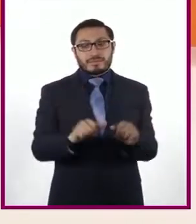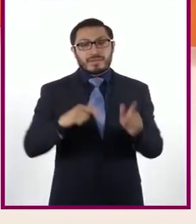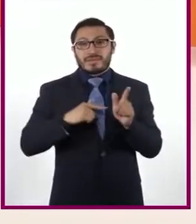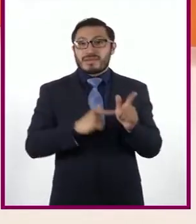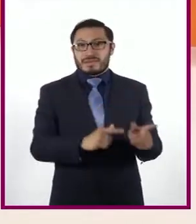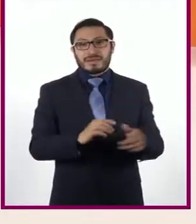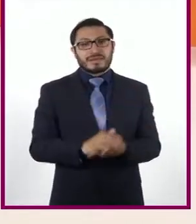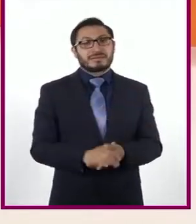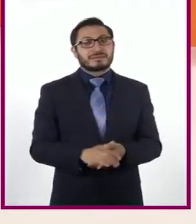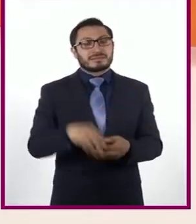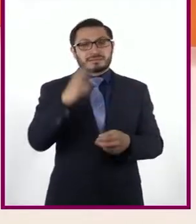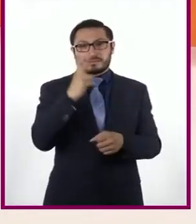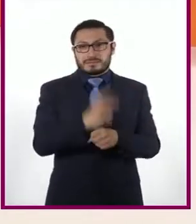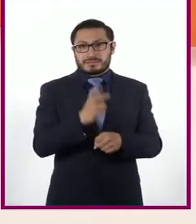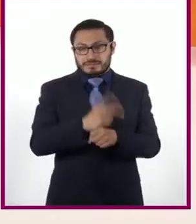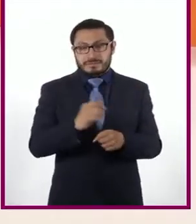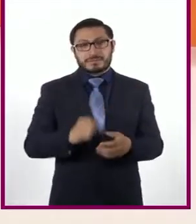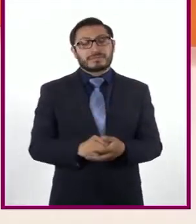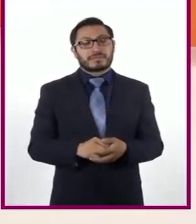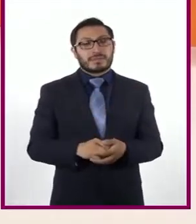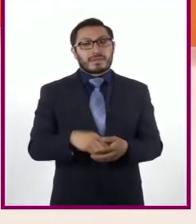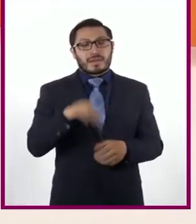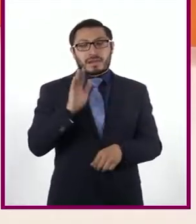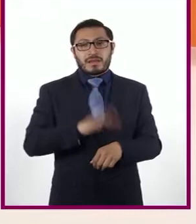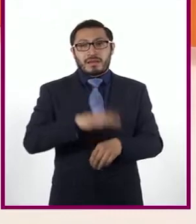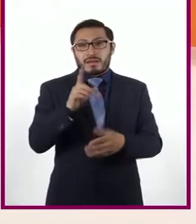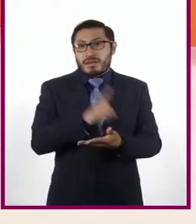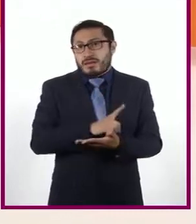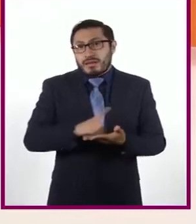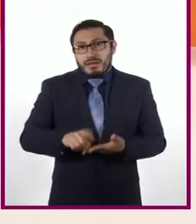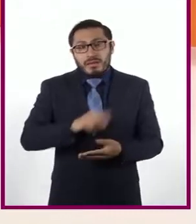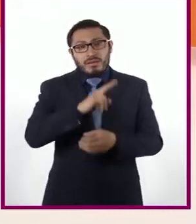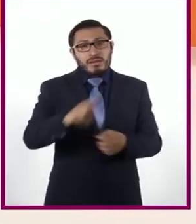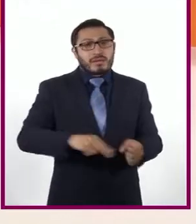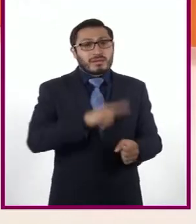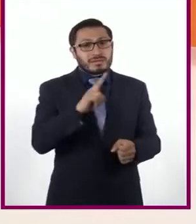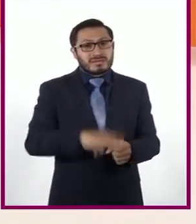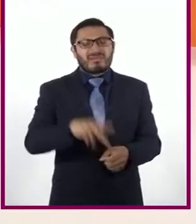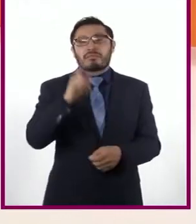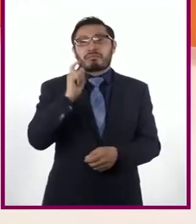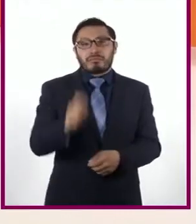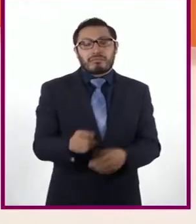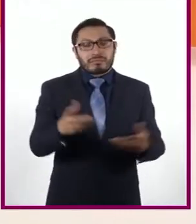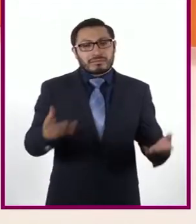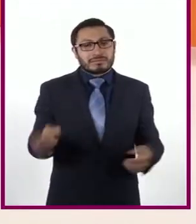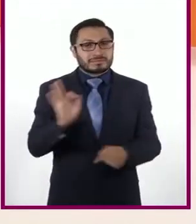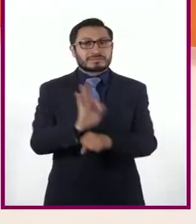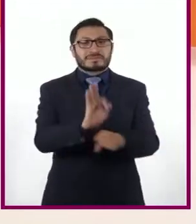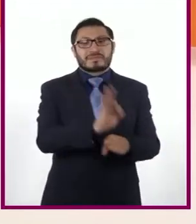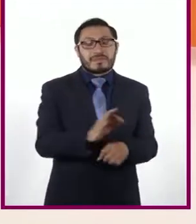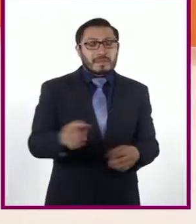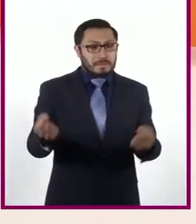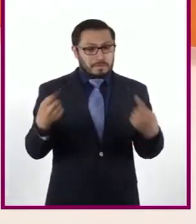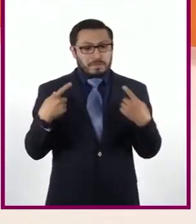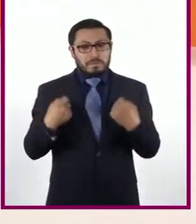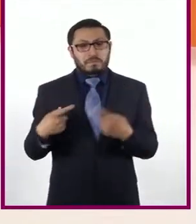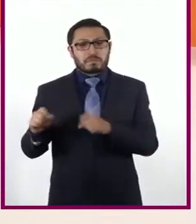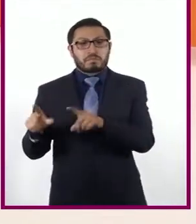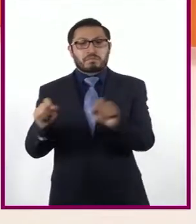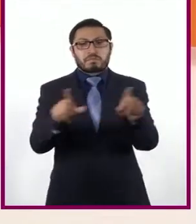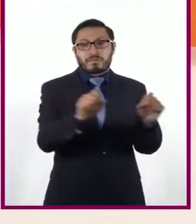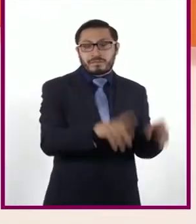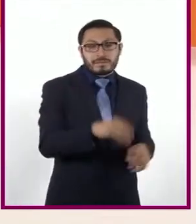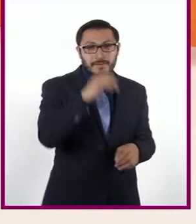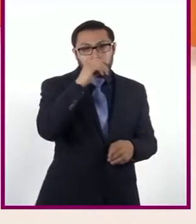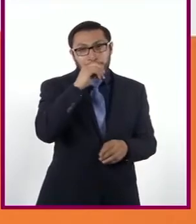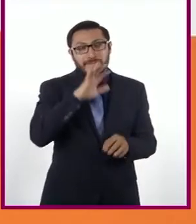seguirla. La segunda, la suma del derecho de naturaleza, es decir, defendernos a nosotros mismos por todos